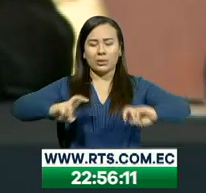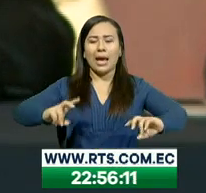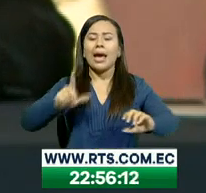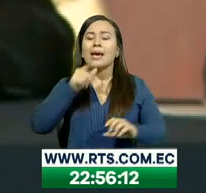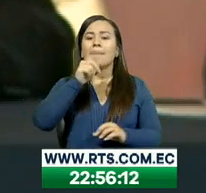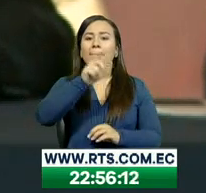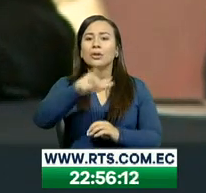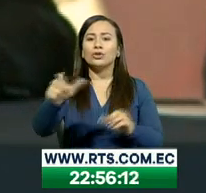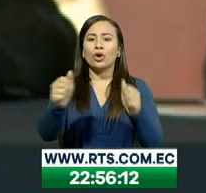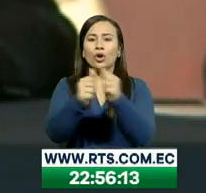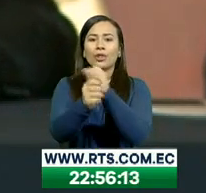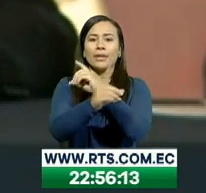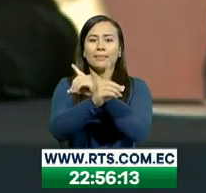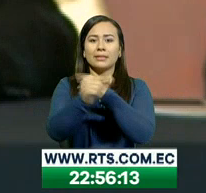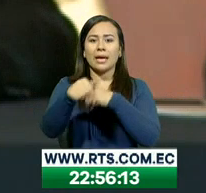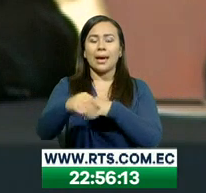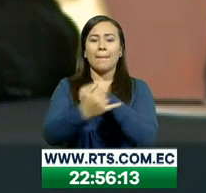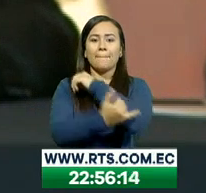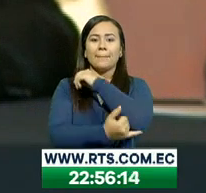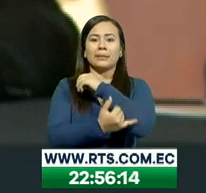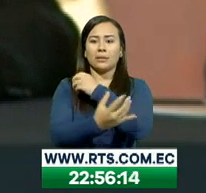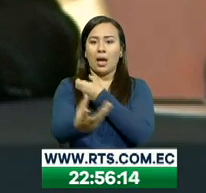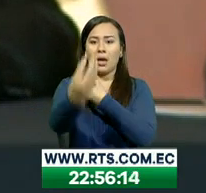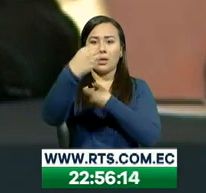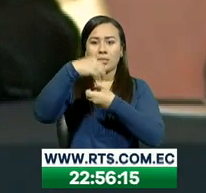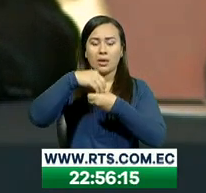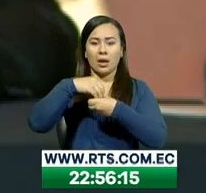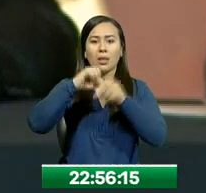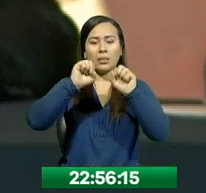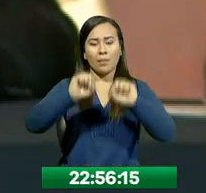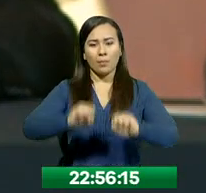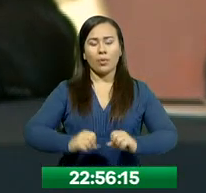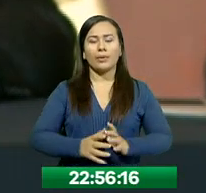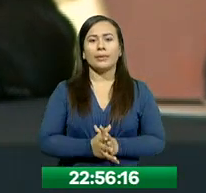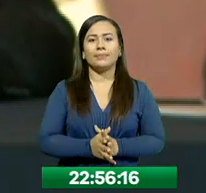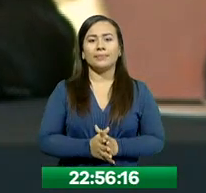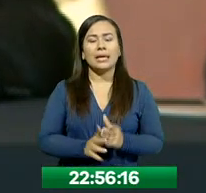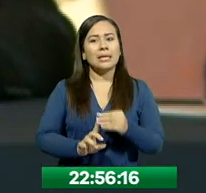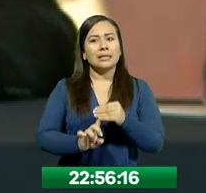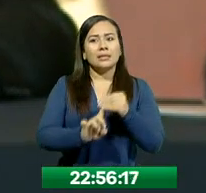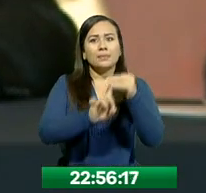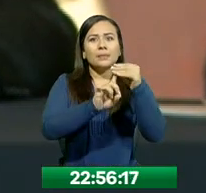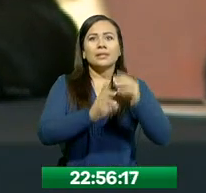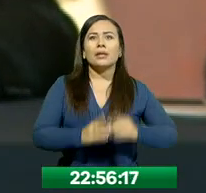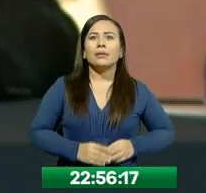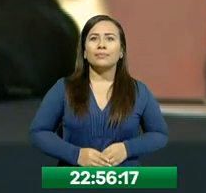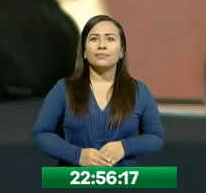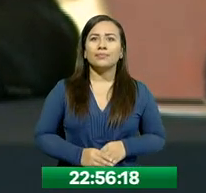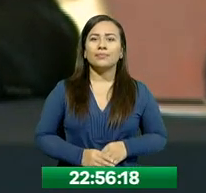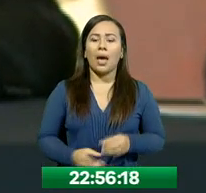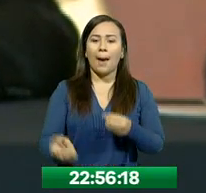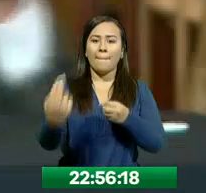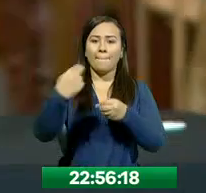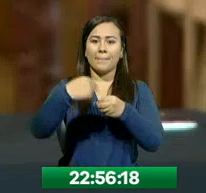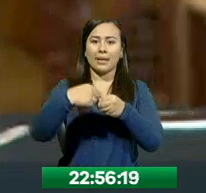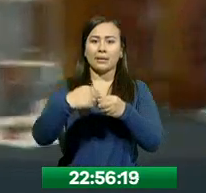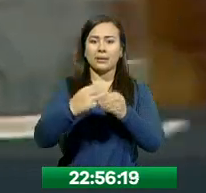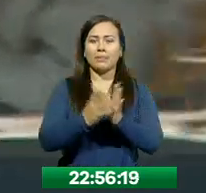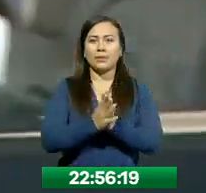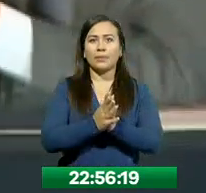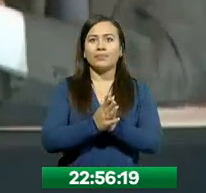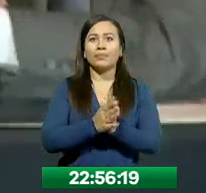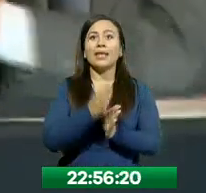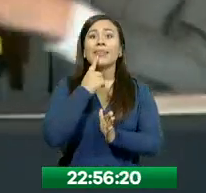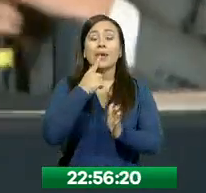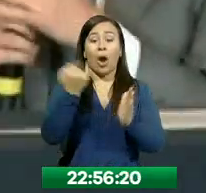con discapacidad en el país, integrando un eje, principalmente, que es el de la participación. Aseguraron